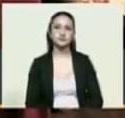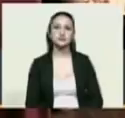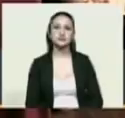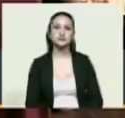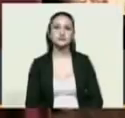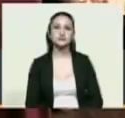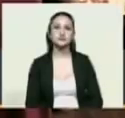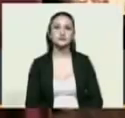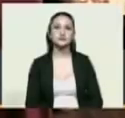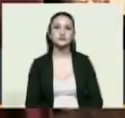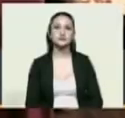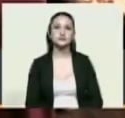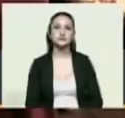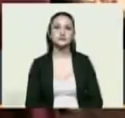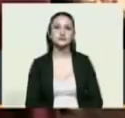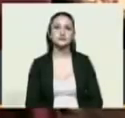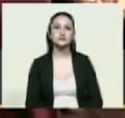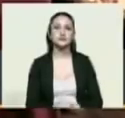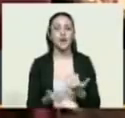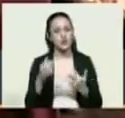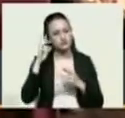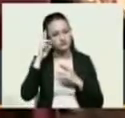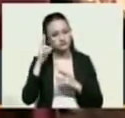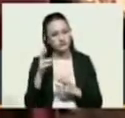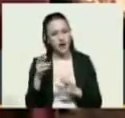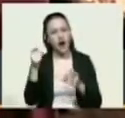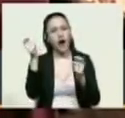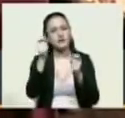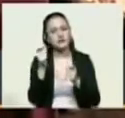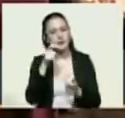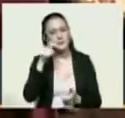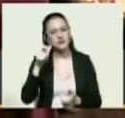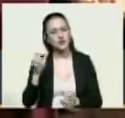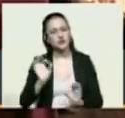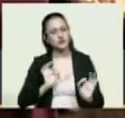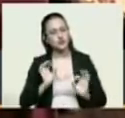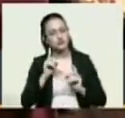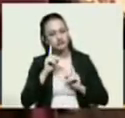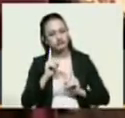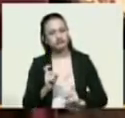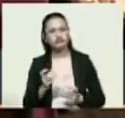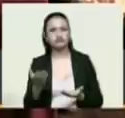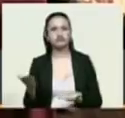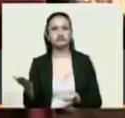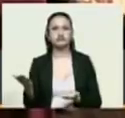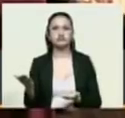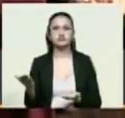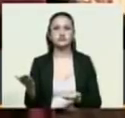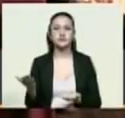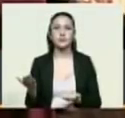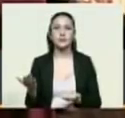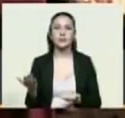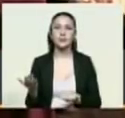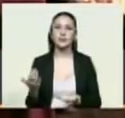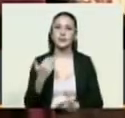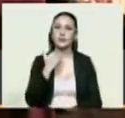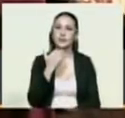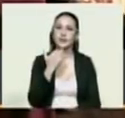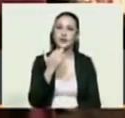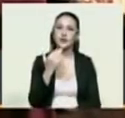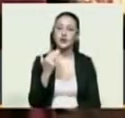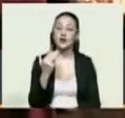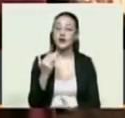Yo quiero reconocer, pues, a los artistas y a las artistas, pues acabamos de pasar el Día